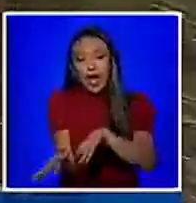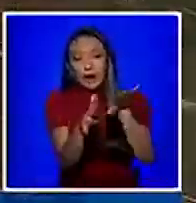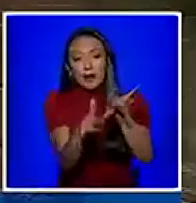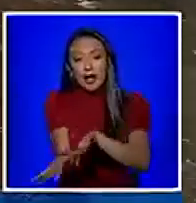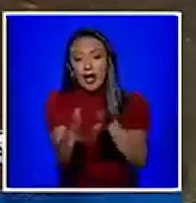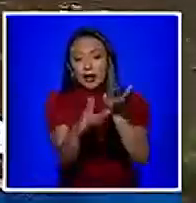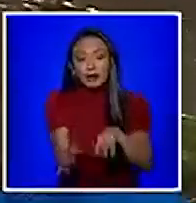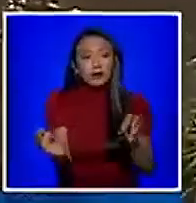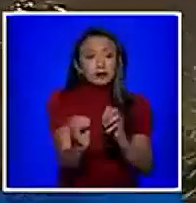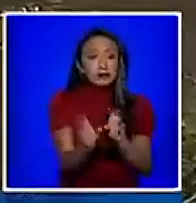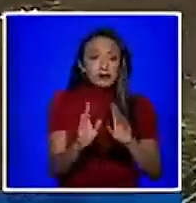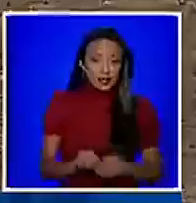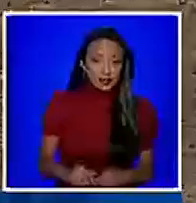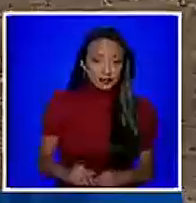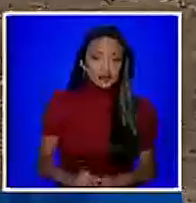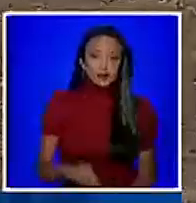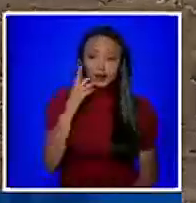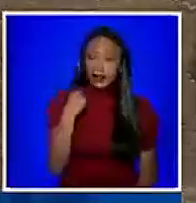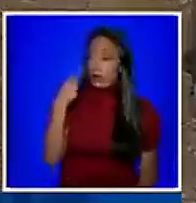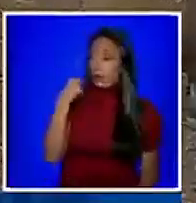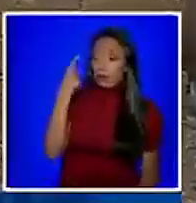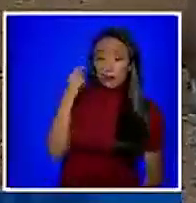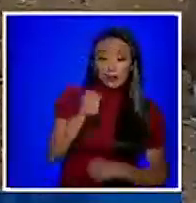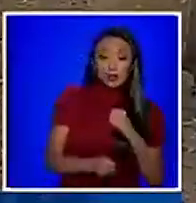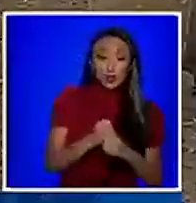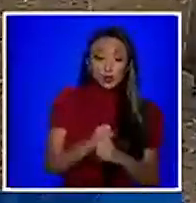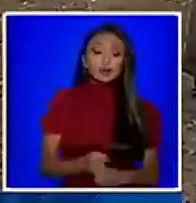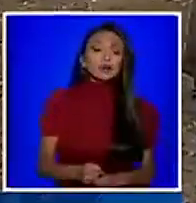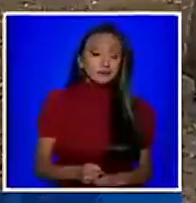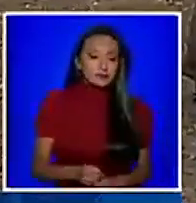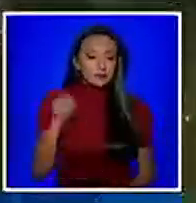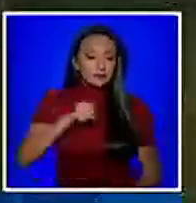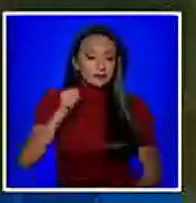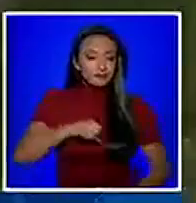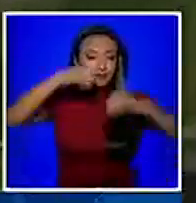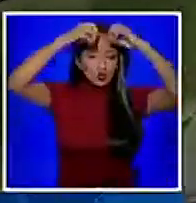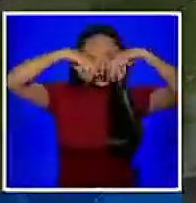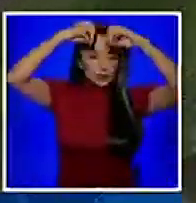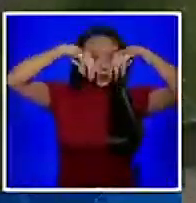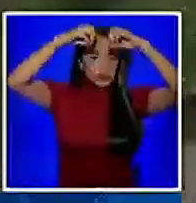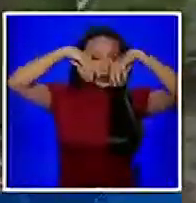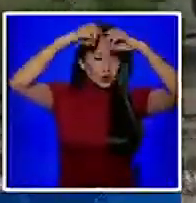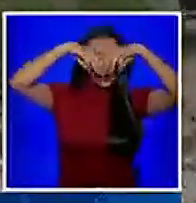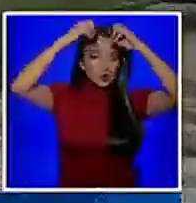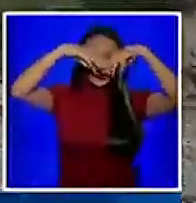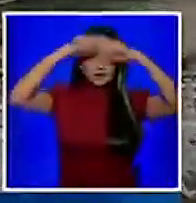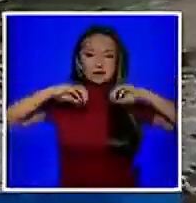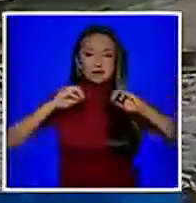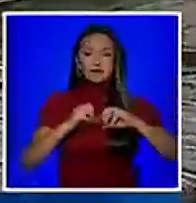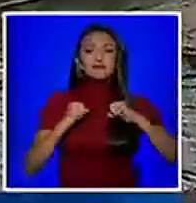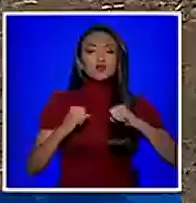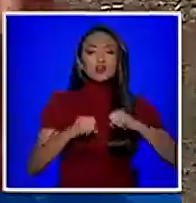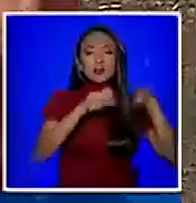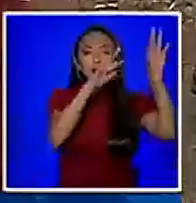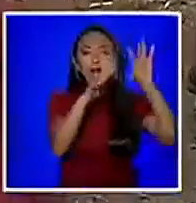alguna ocasión, años anteriores, de sí mismo hubo una lluvia fuerte y se fue todito así para abajo. Usted